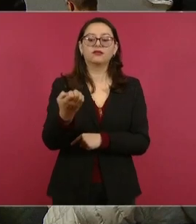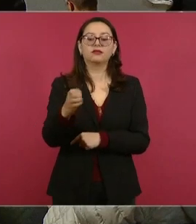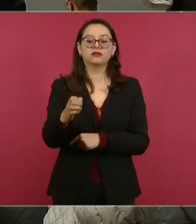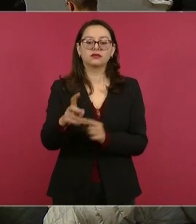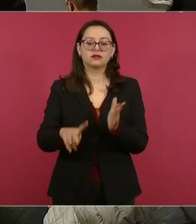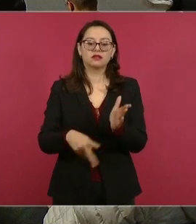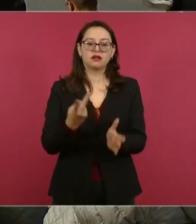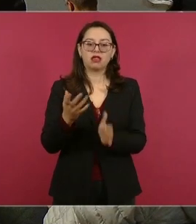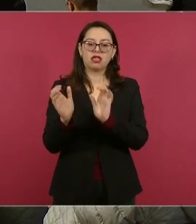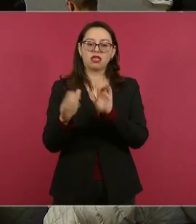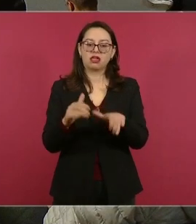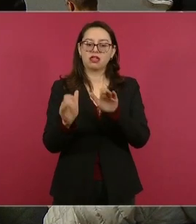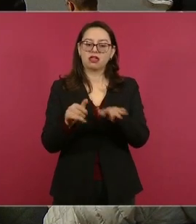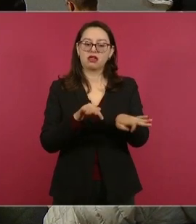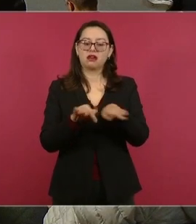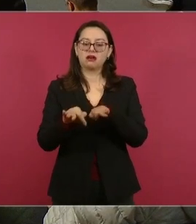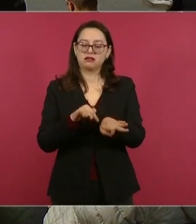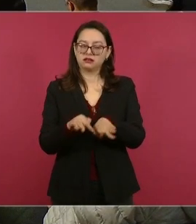pagarles aguinaldo.